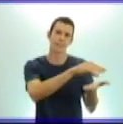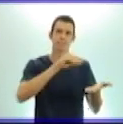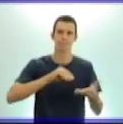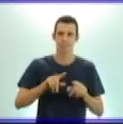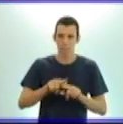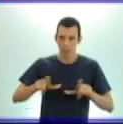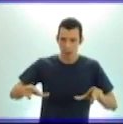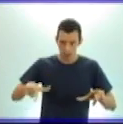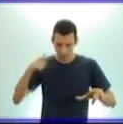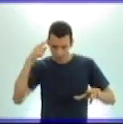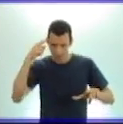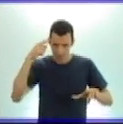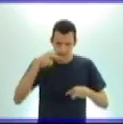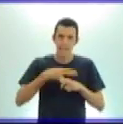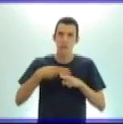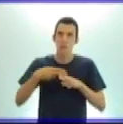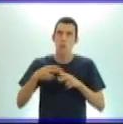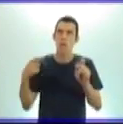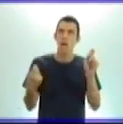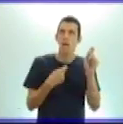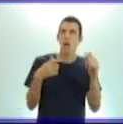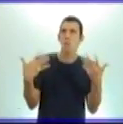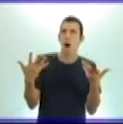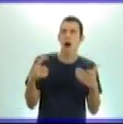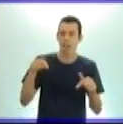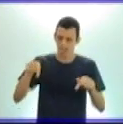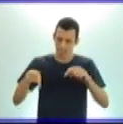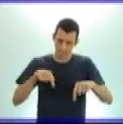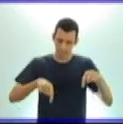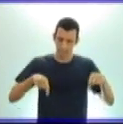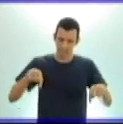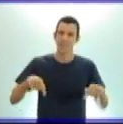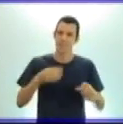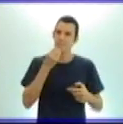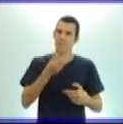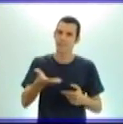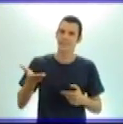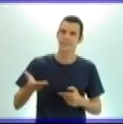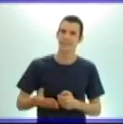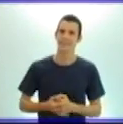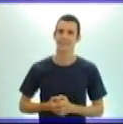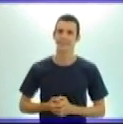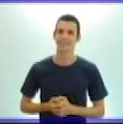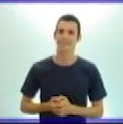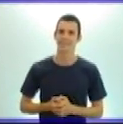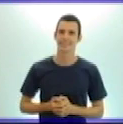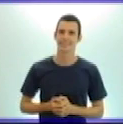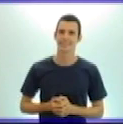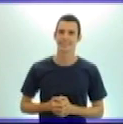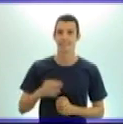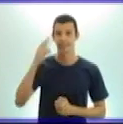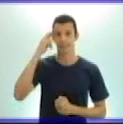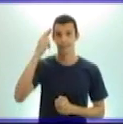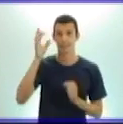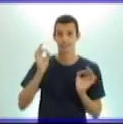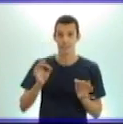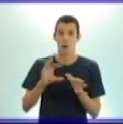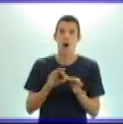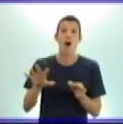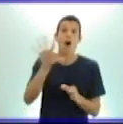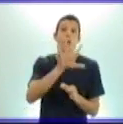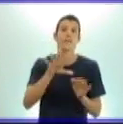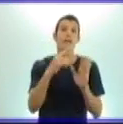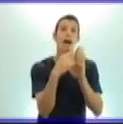las características físico-geográficas del lugar y la nuestra te facilita,